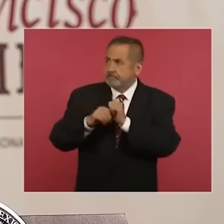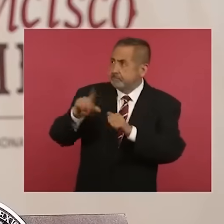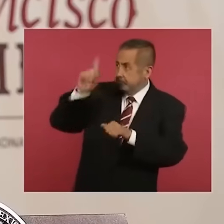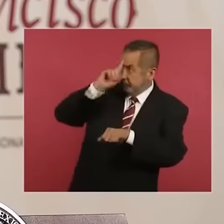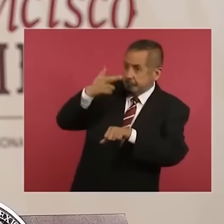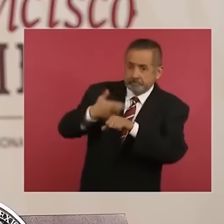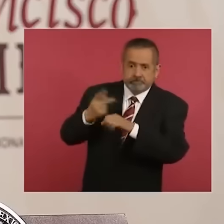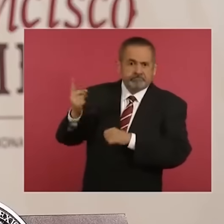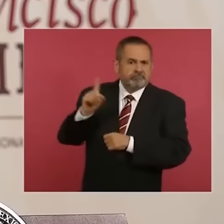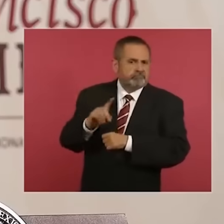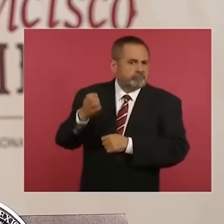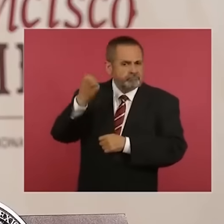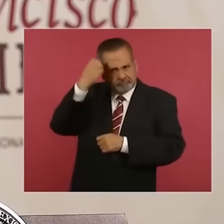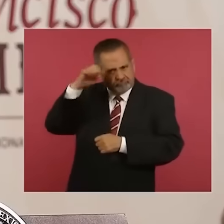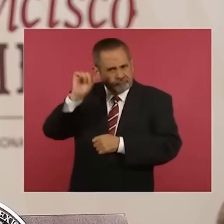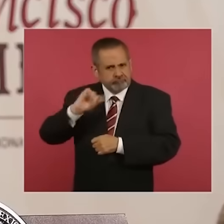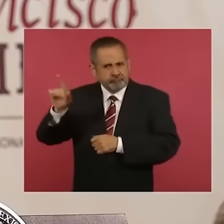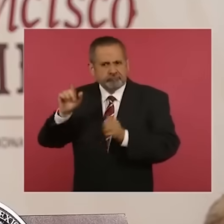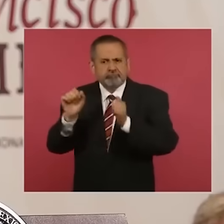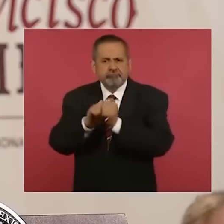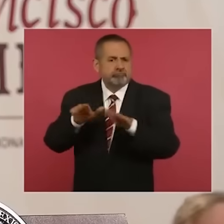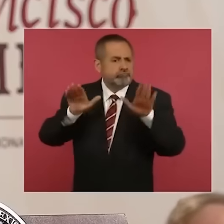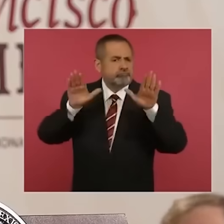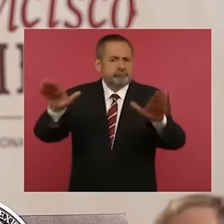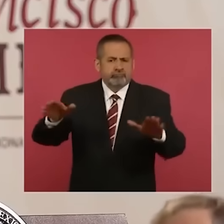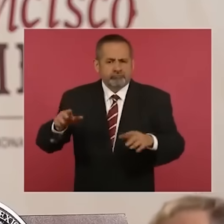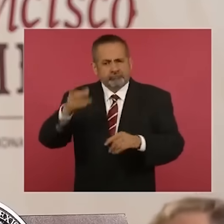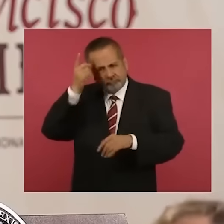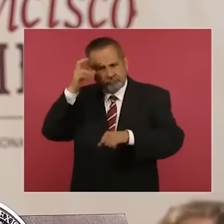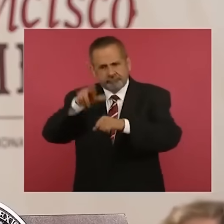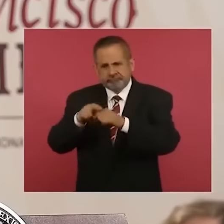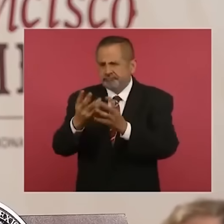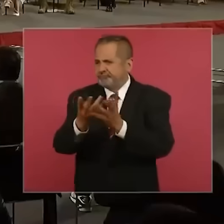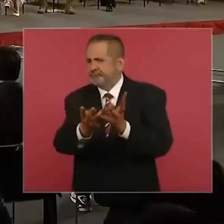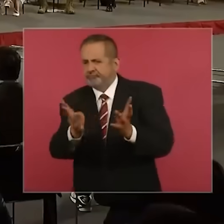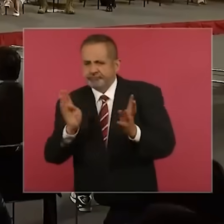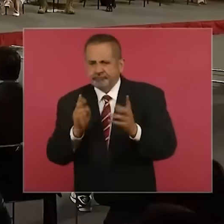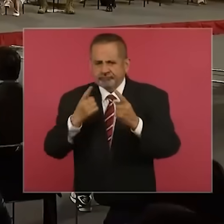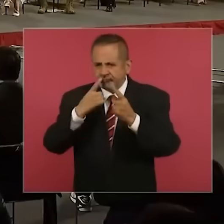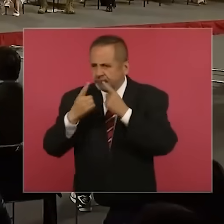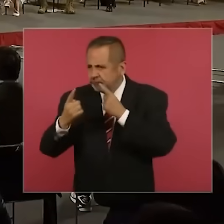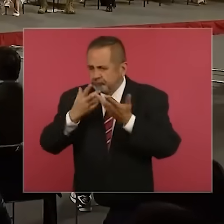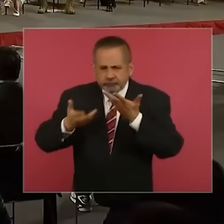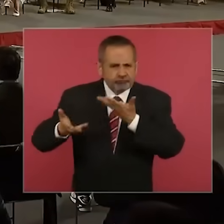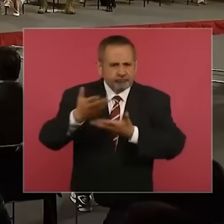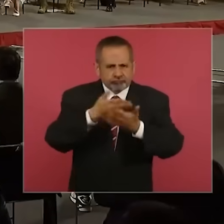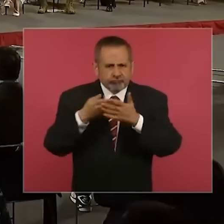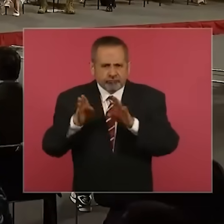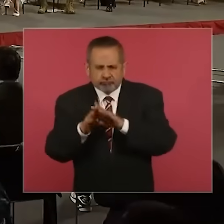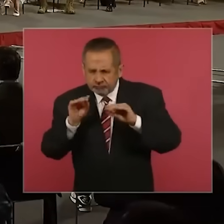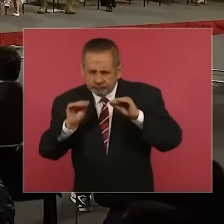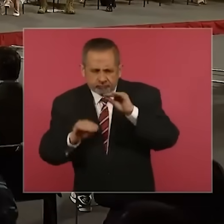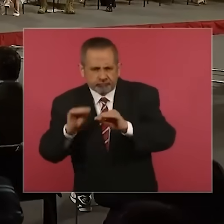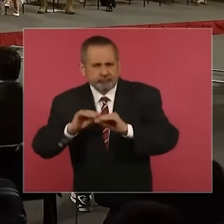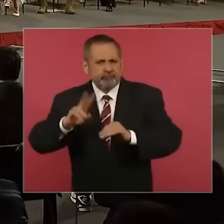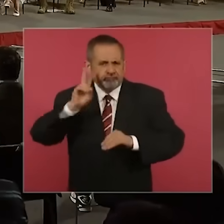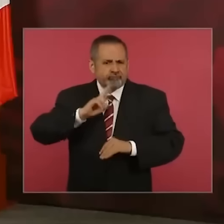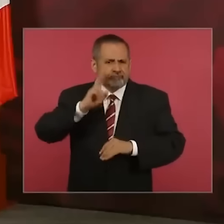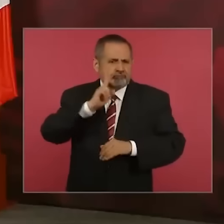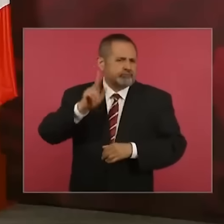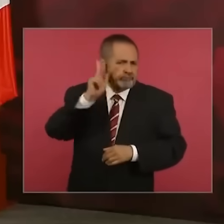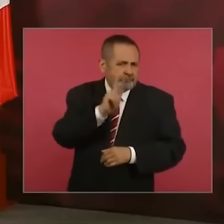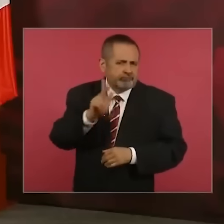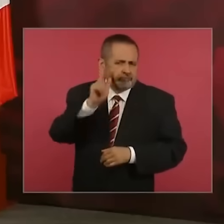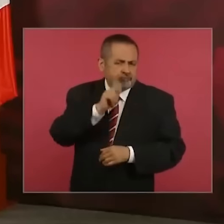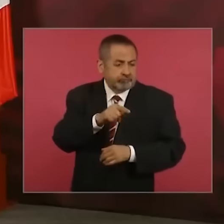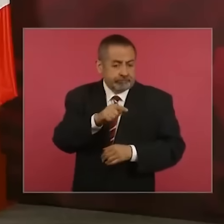de expertos, con las aerolíneas y todos los involucrados en el aeropuerto, ya están haciendo esta gimnasia operativa para que,